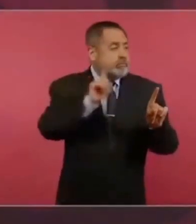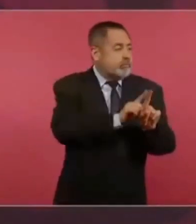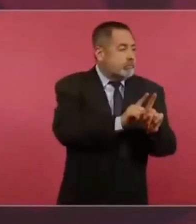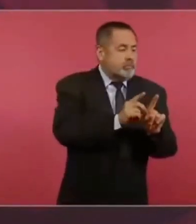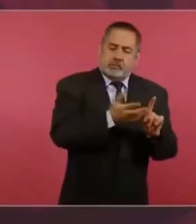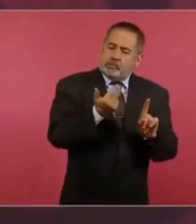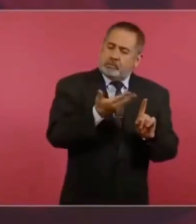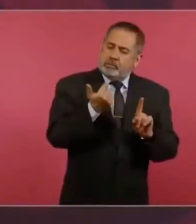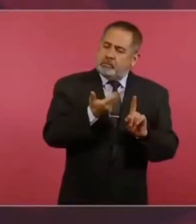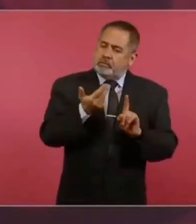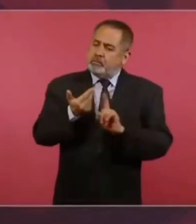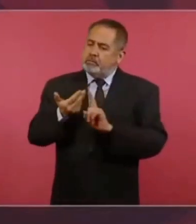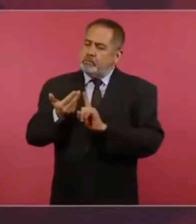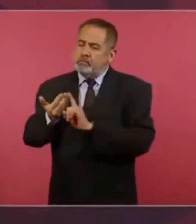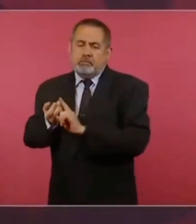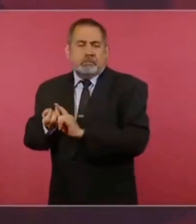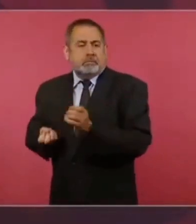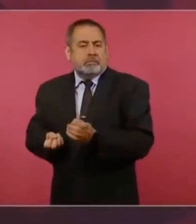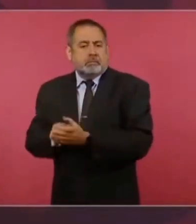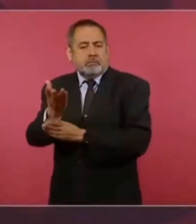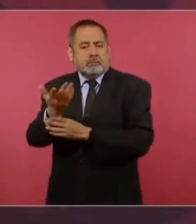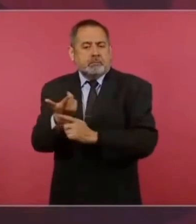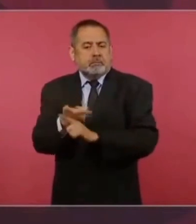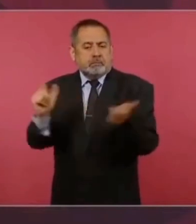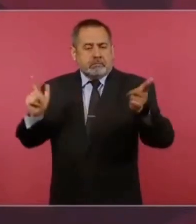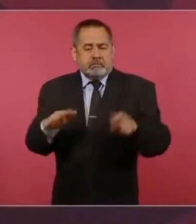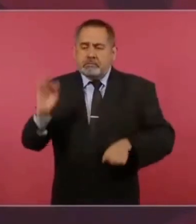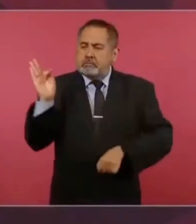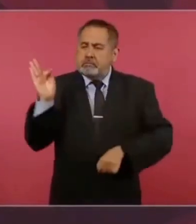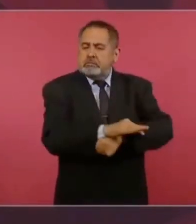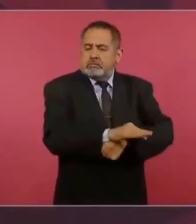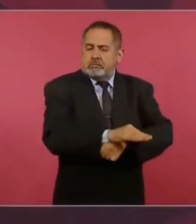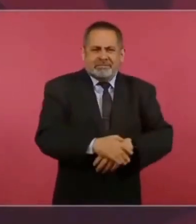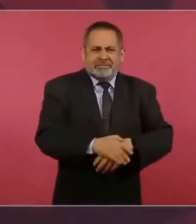es lo que yo aquí lo planteo.